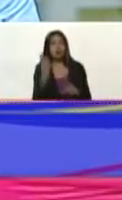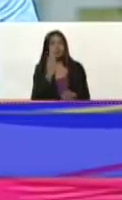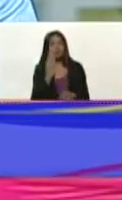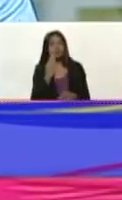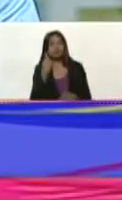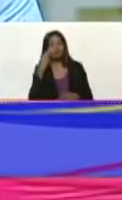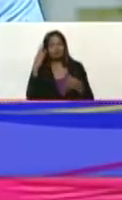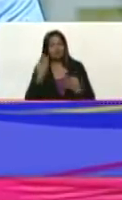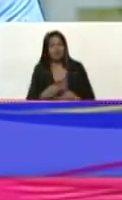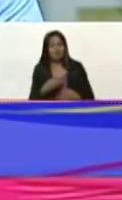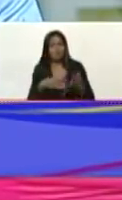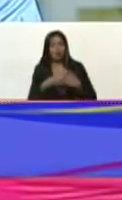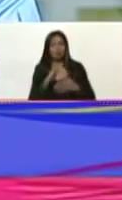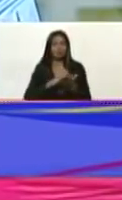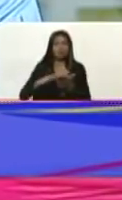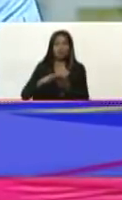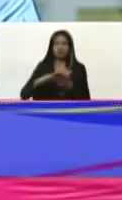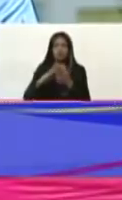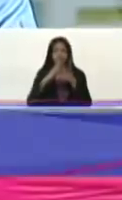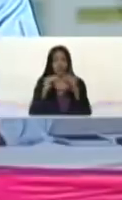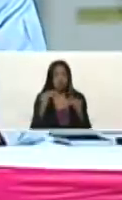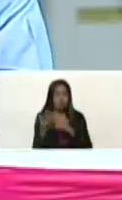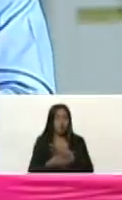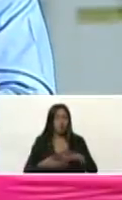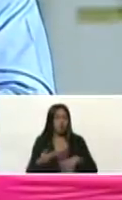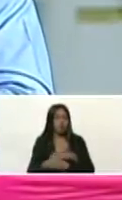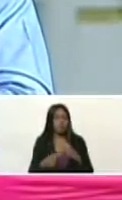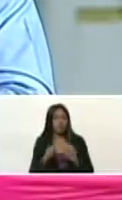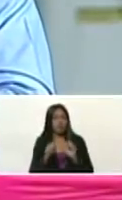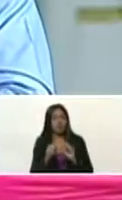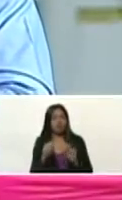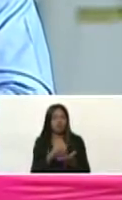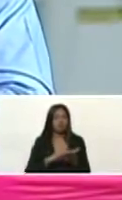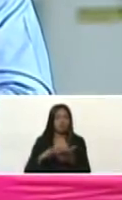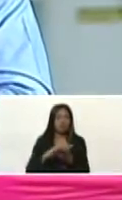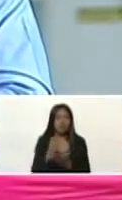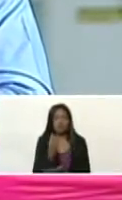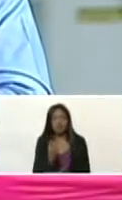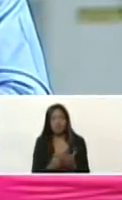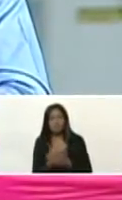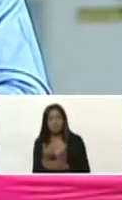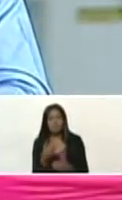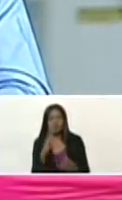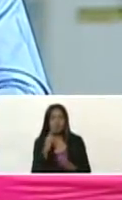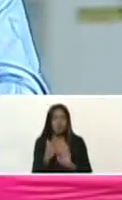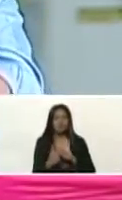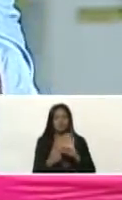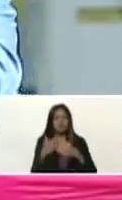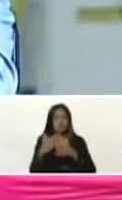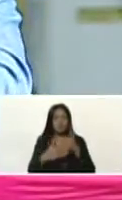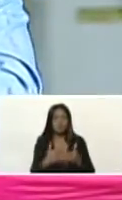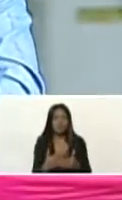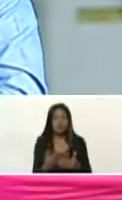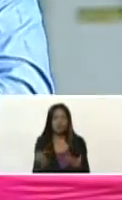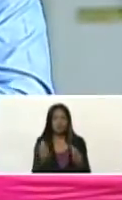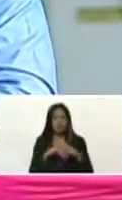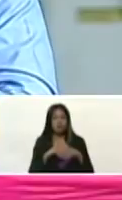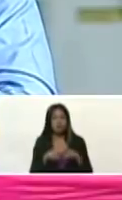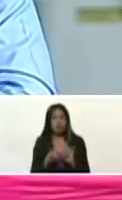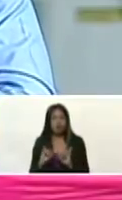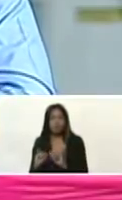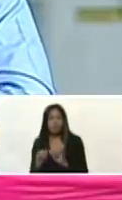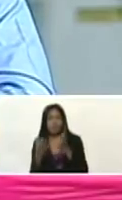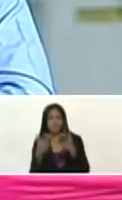estoy seguro que vamos a resolver todos los problemas que nos quedan por resolver y los que se nos vayan presentando. Eso coincide con esta